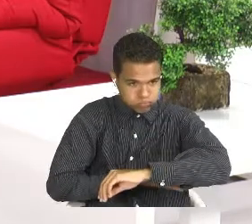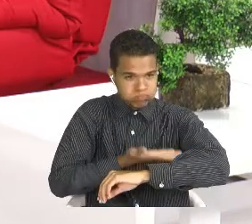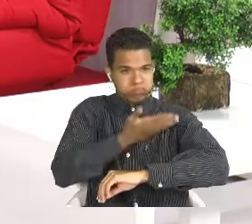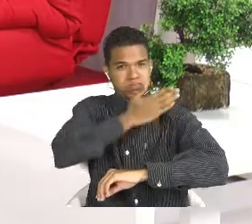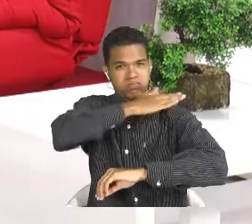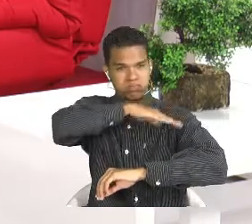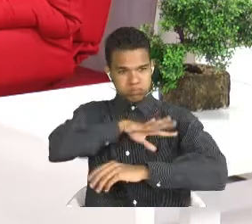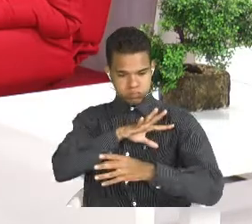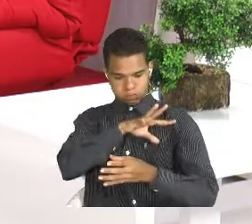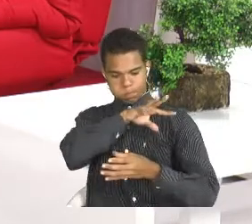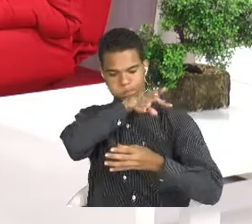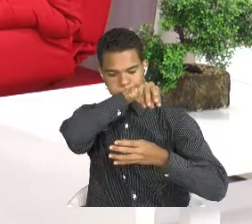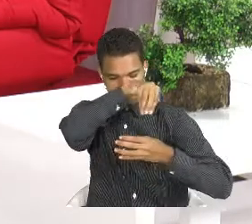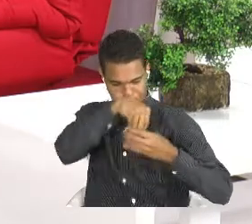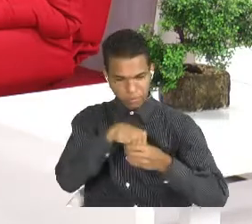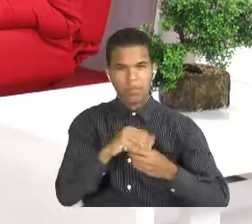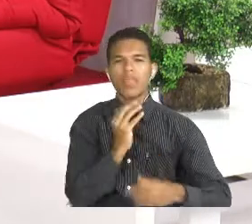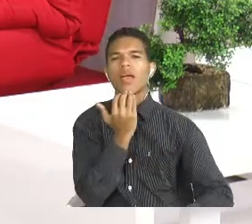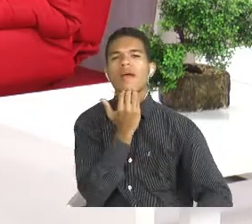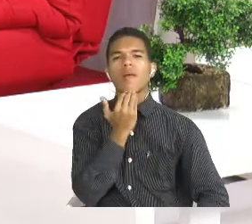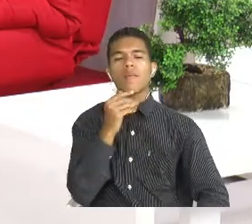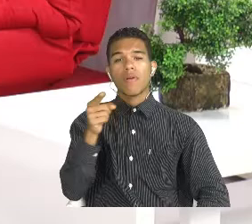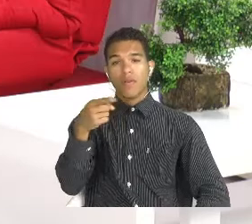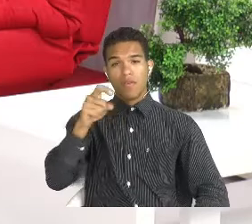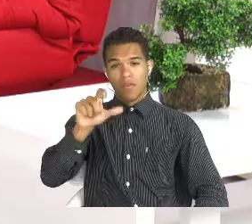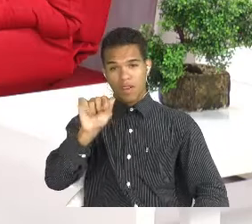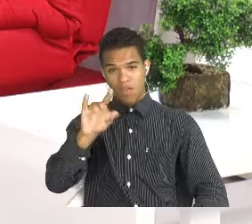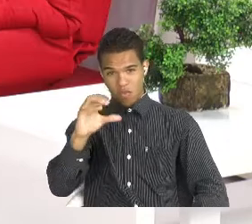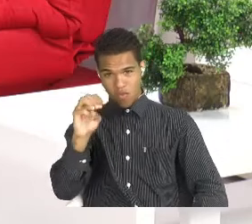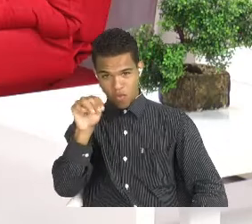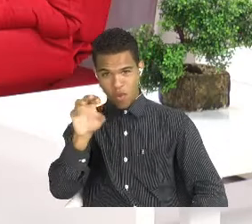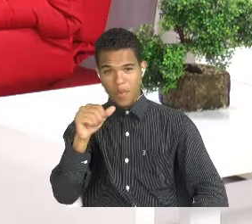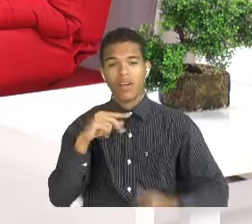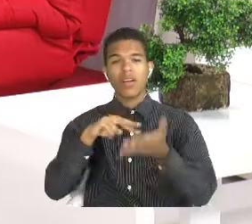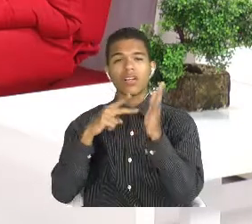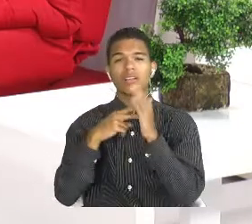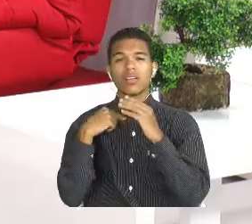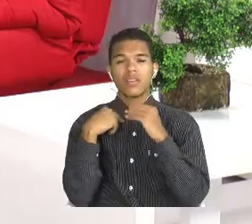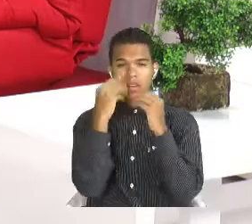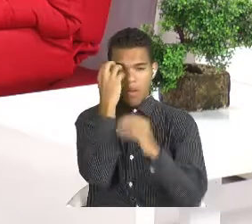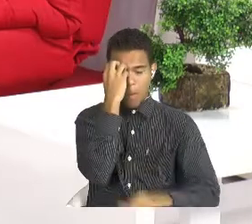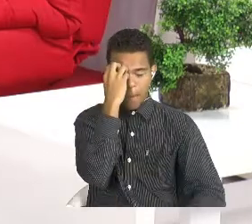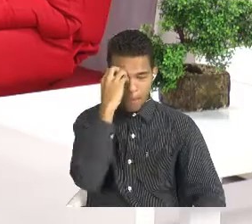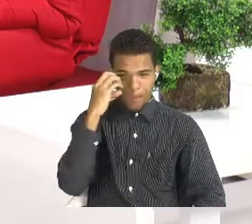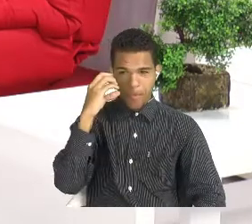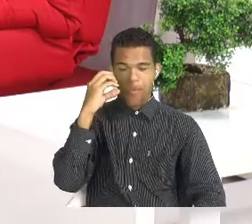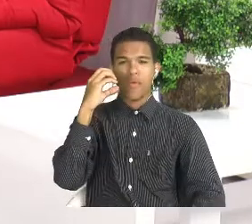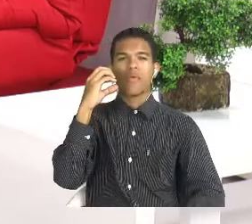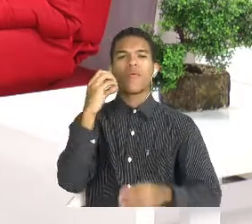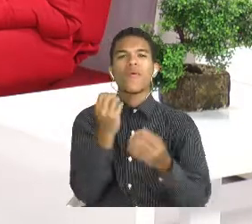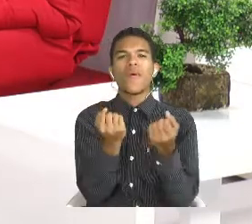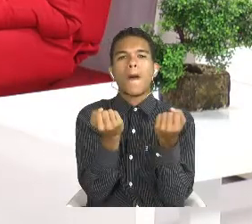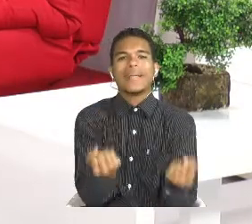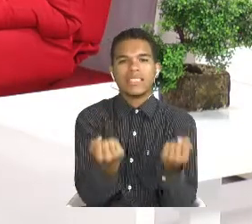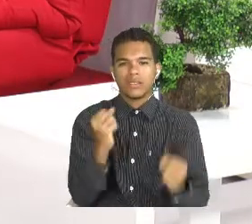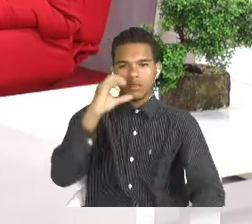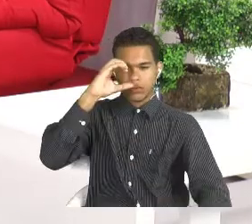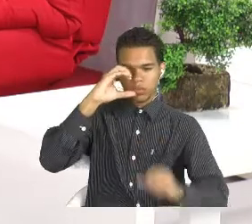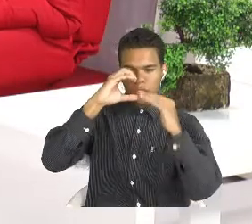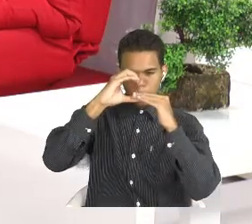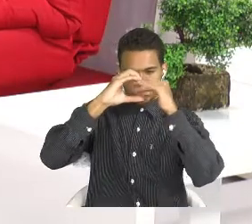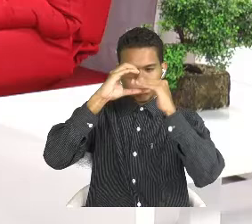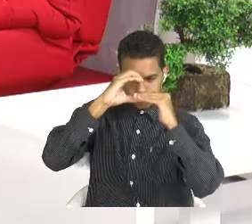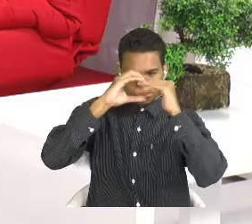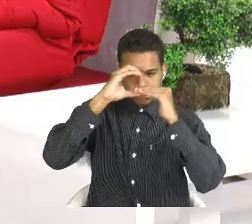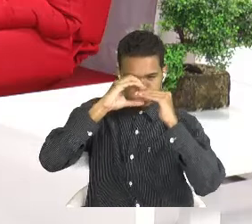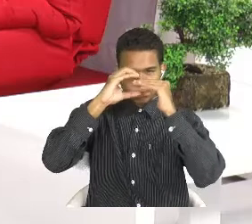de voz a voz se habla que la persona con glaucoma es que tiene la presión del ojo elevada. No necesariamente una persona con glaucoma puede presentar